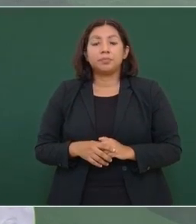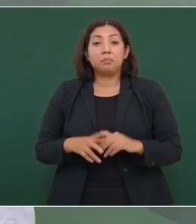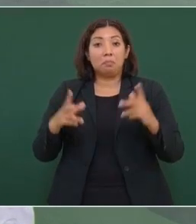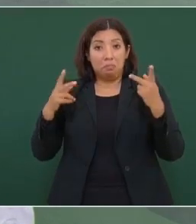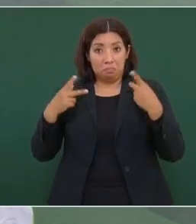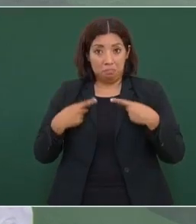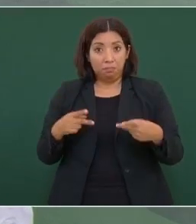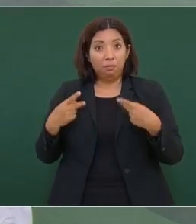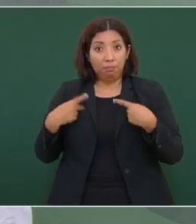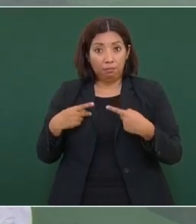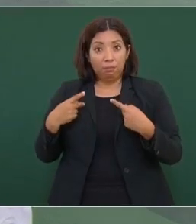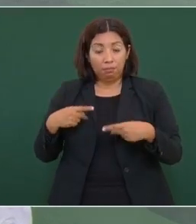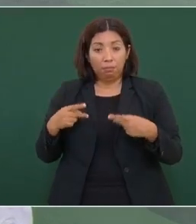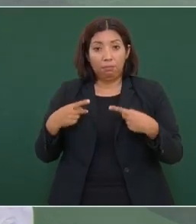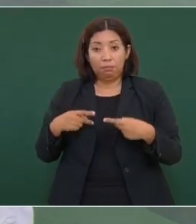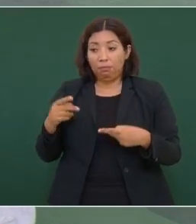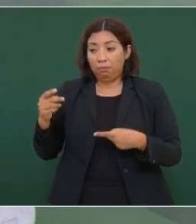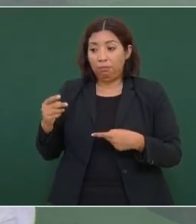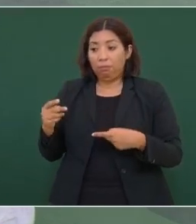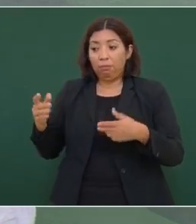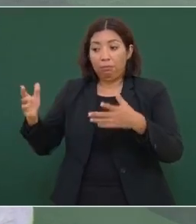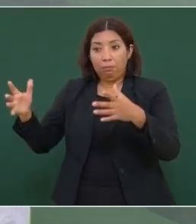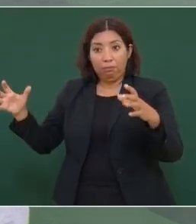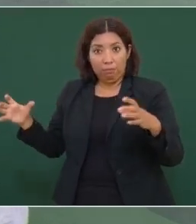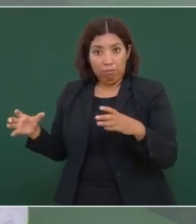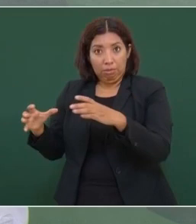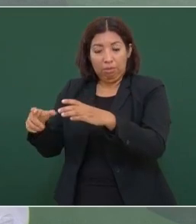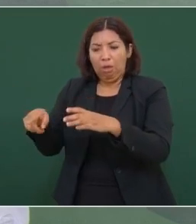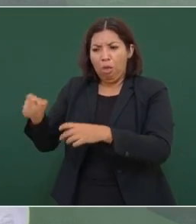y participaron, algunos, otros no,